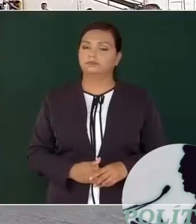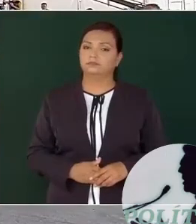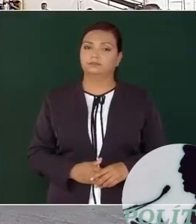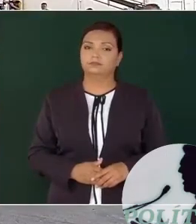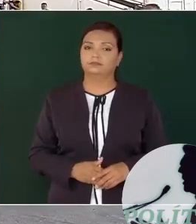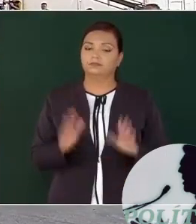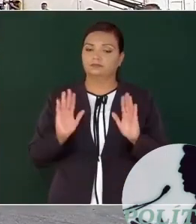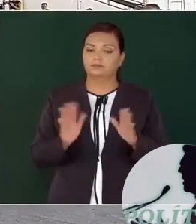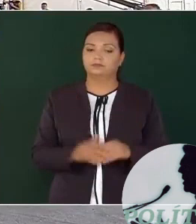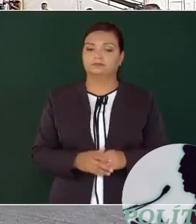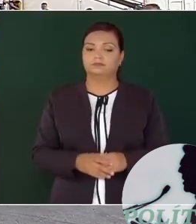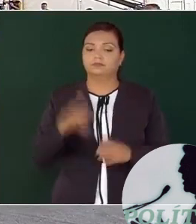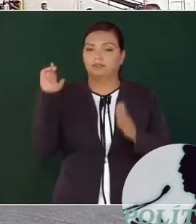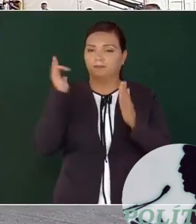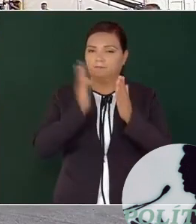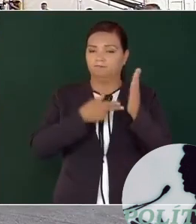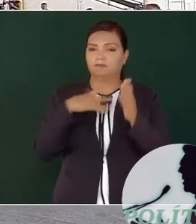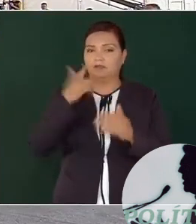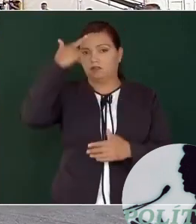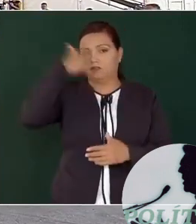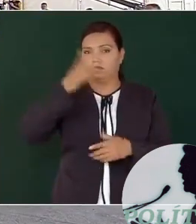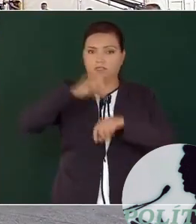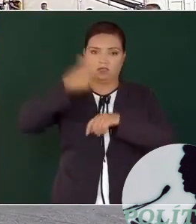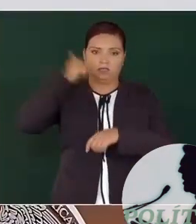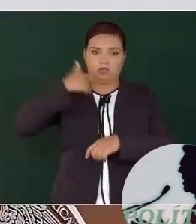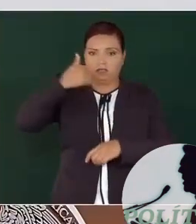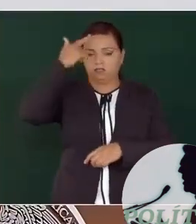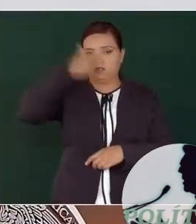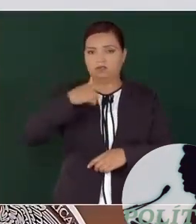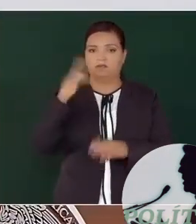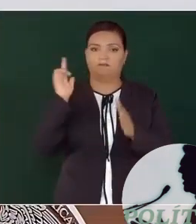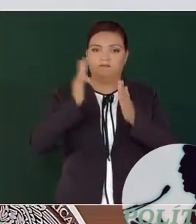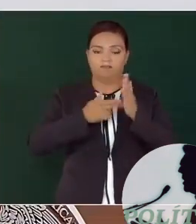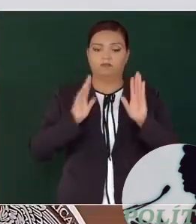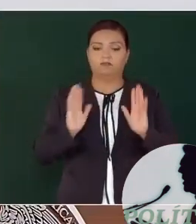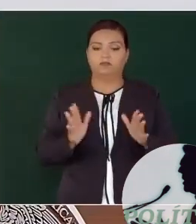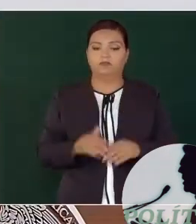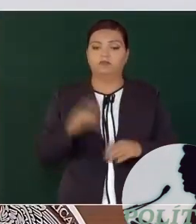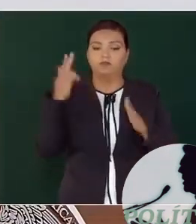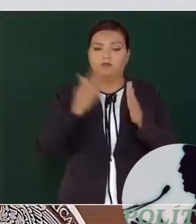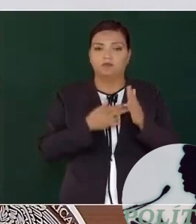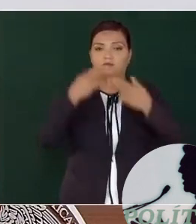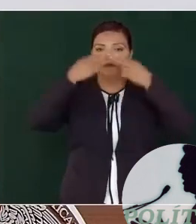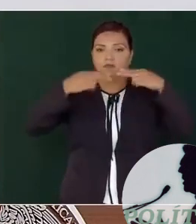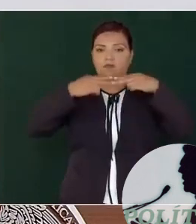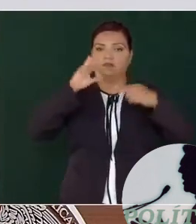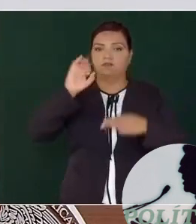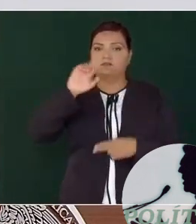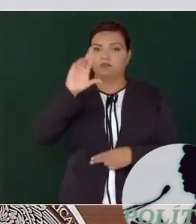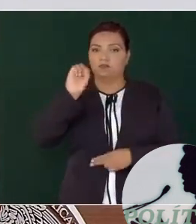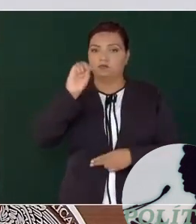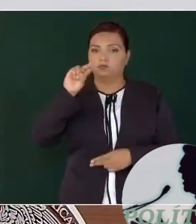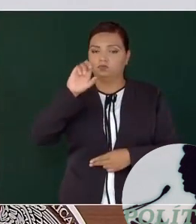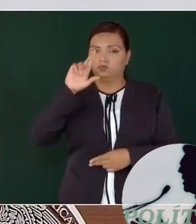Sí, ya se firmó anoche, ayer a las 7 de la noche se firmó la empresa Ferrosur,